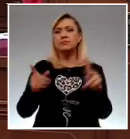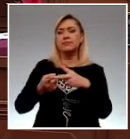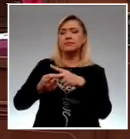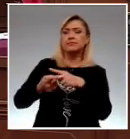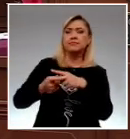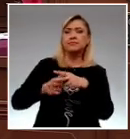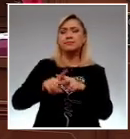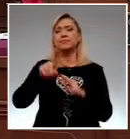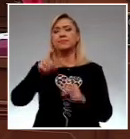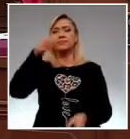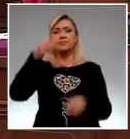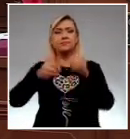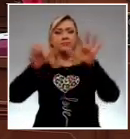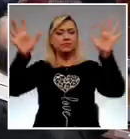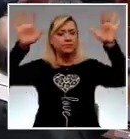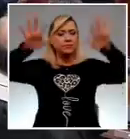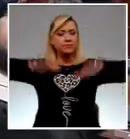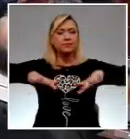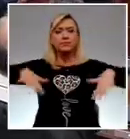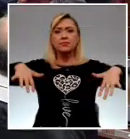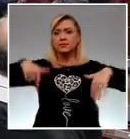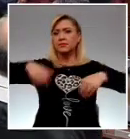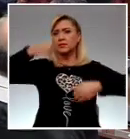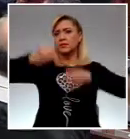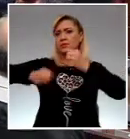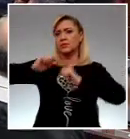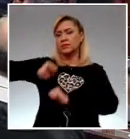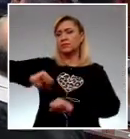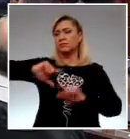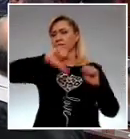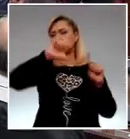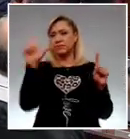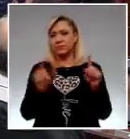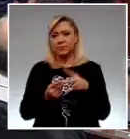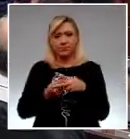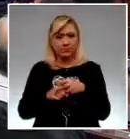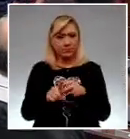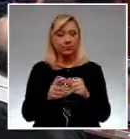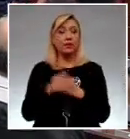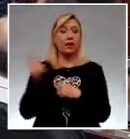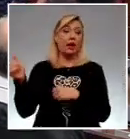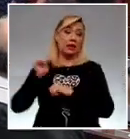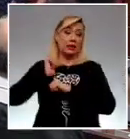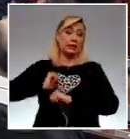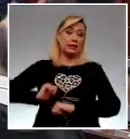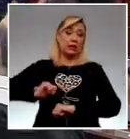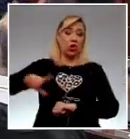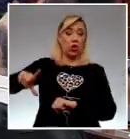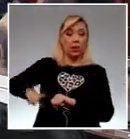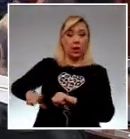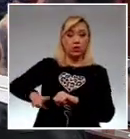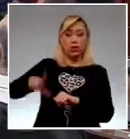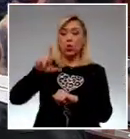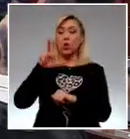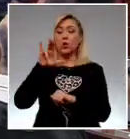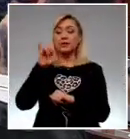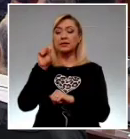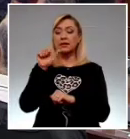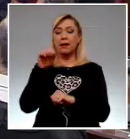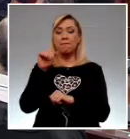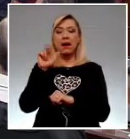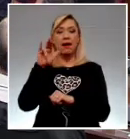poder judicial de la federación la secretaria de gobernación Luisa María alcalde y la presidenta de la cámara de diputados Marcela